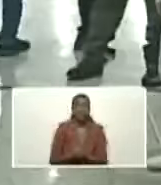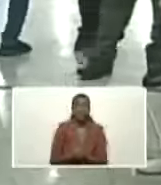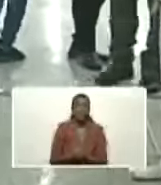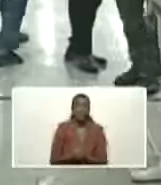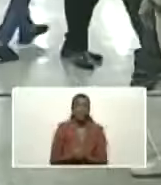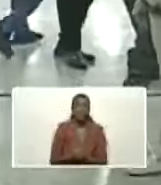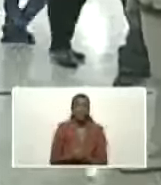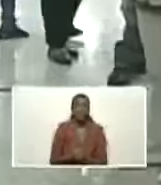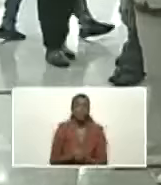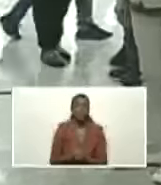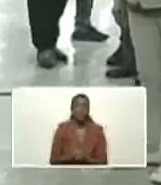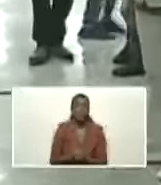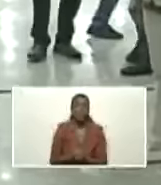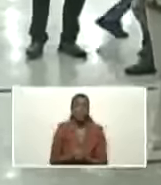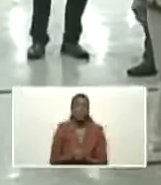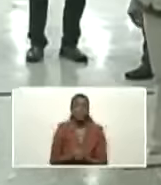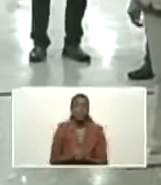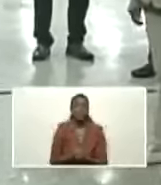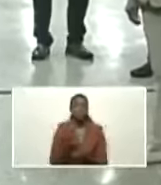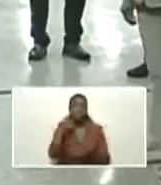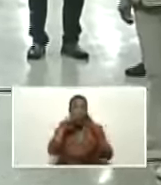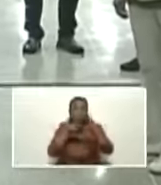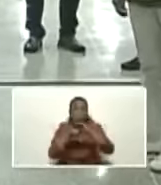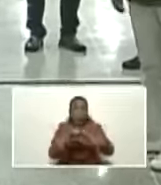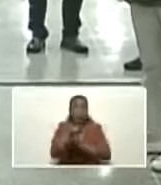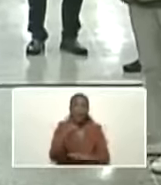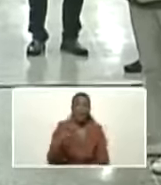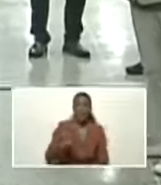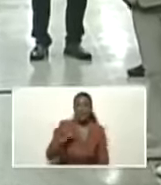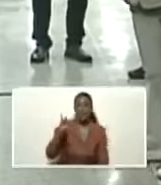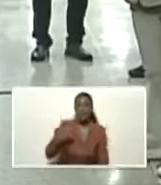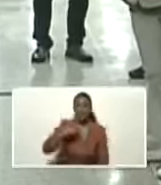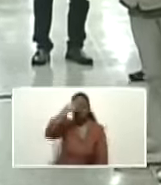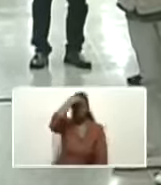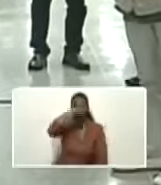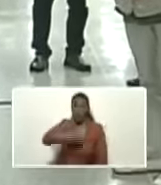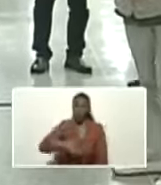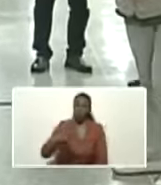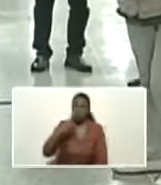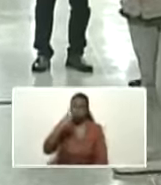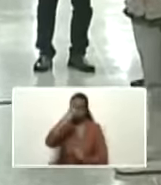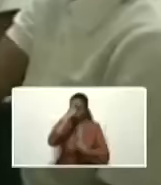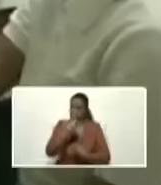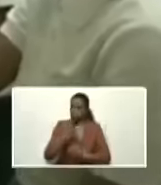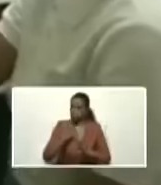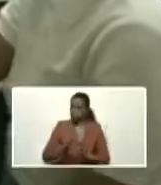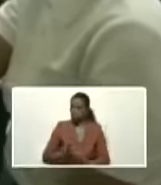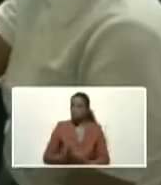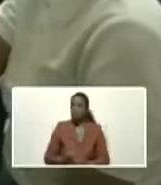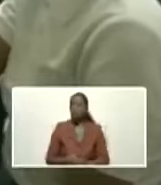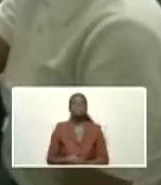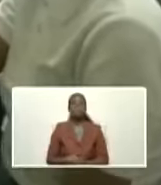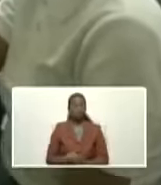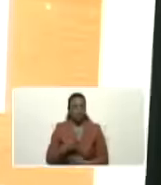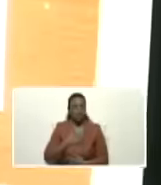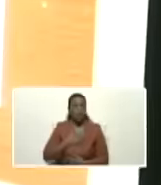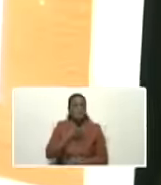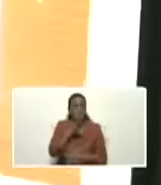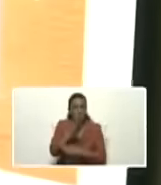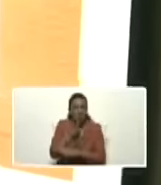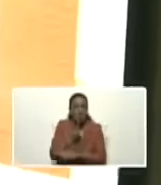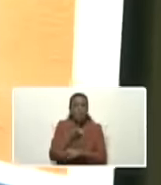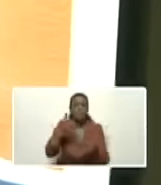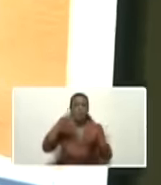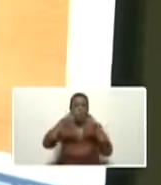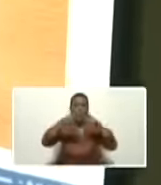¿Ah? Para entrar al acto ya más formal. Tengo que ser serio. Vinimos